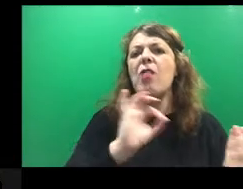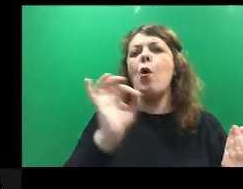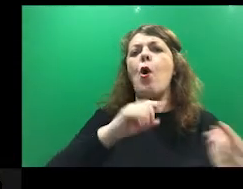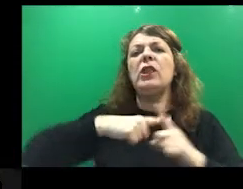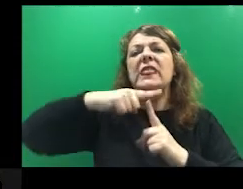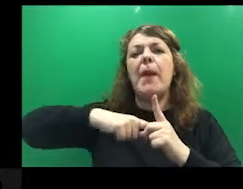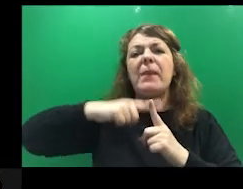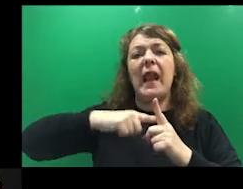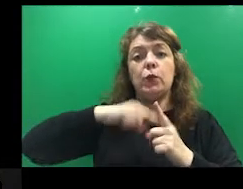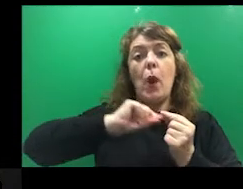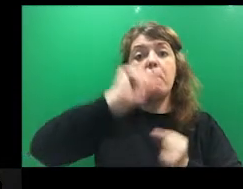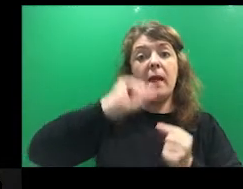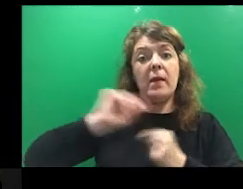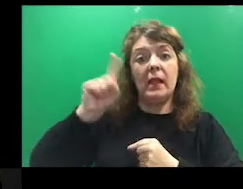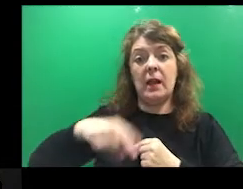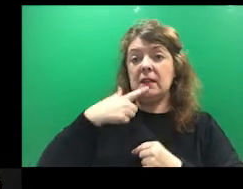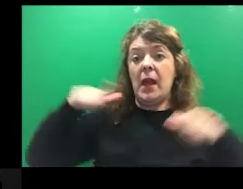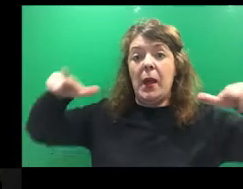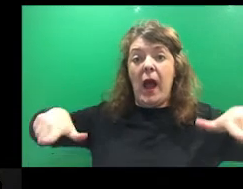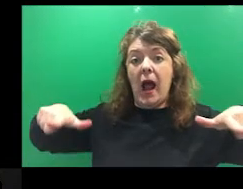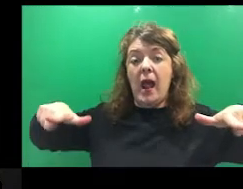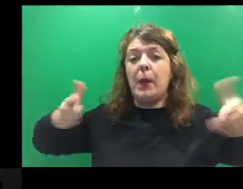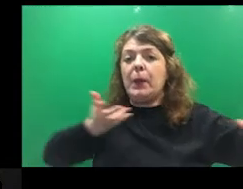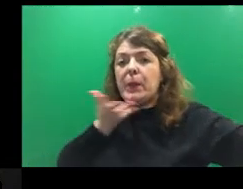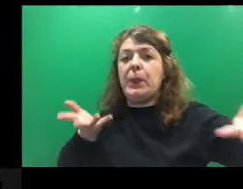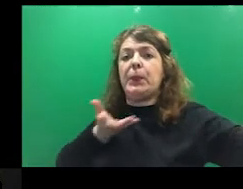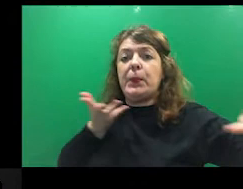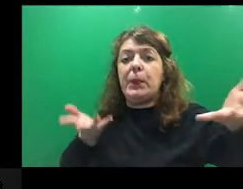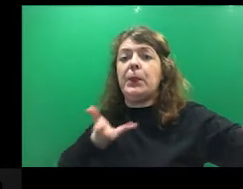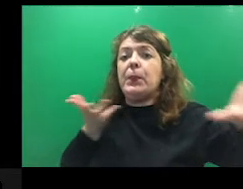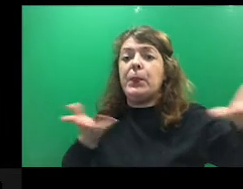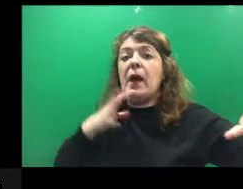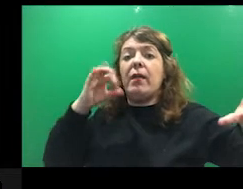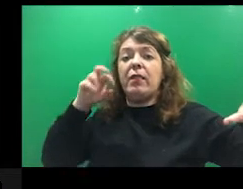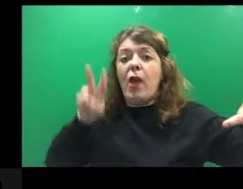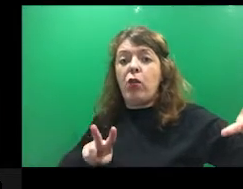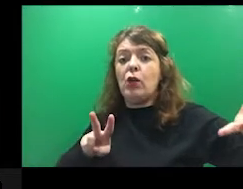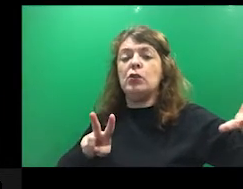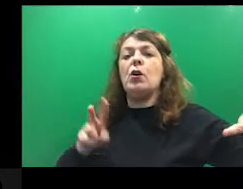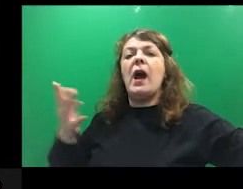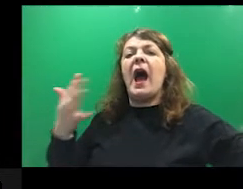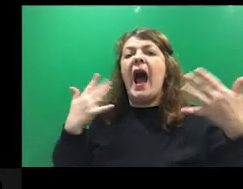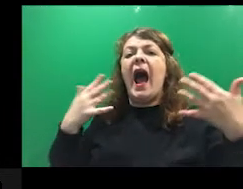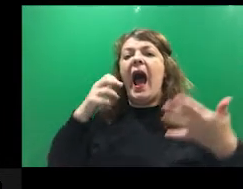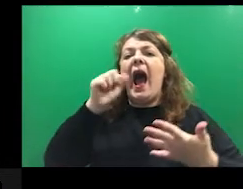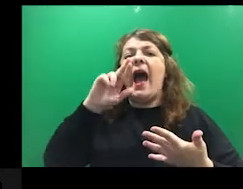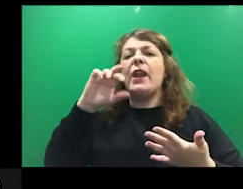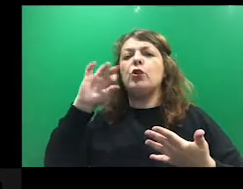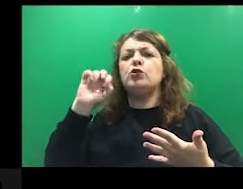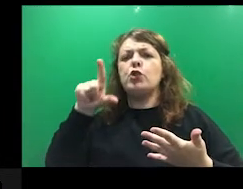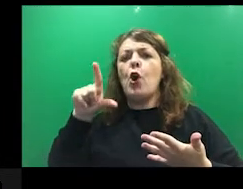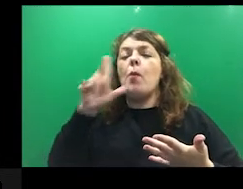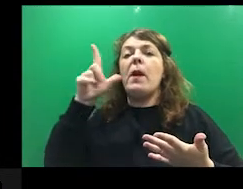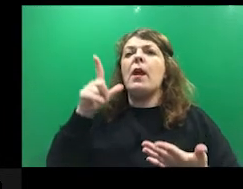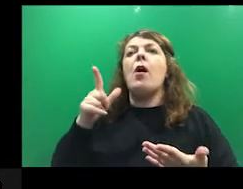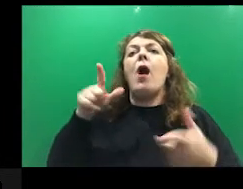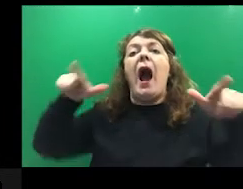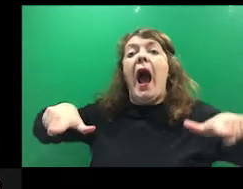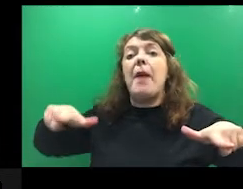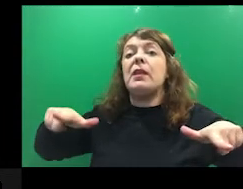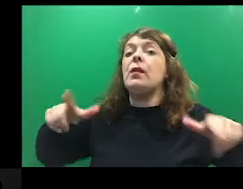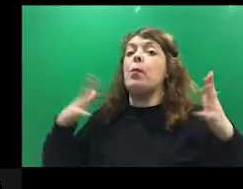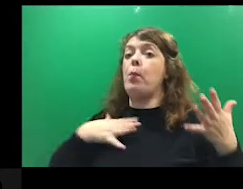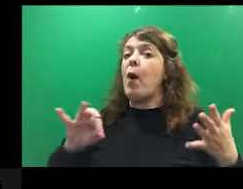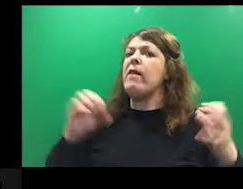como la humedad y la temperatura. Y es que si ventilamos la sala constantemente, los niveles de CO2 y aerosoles serán